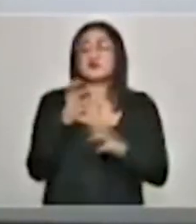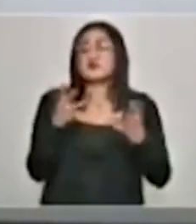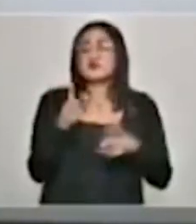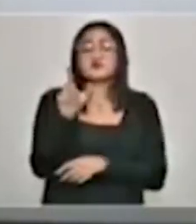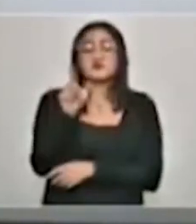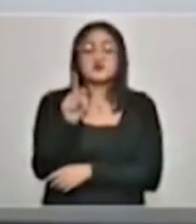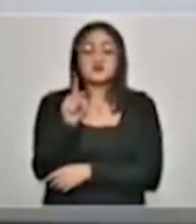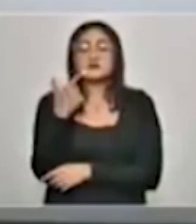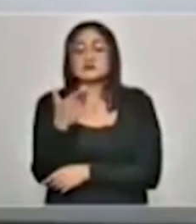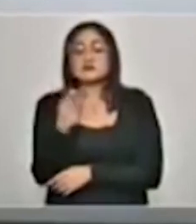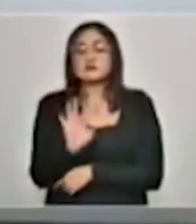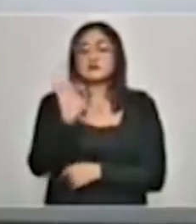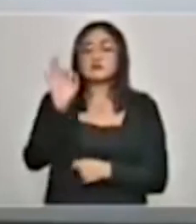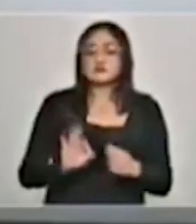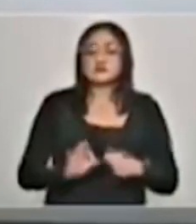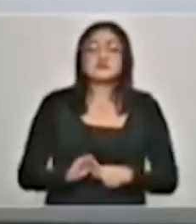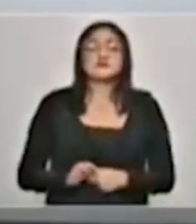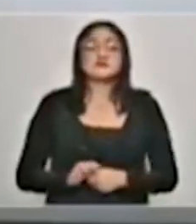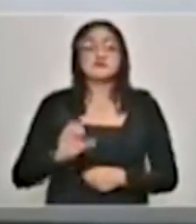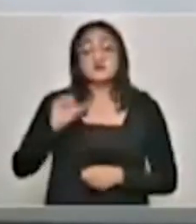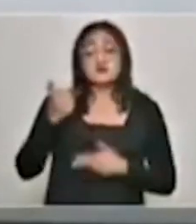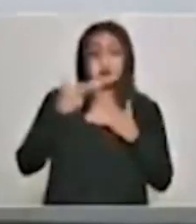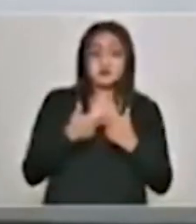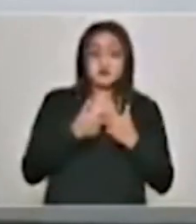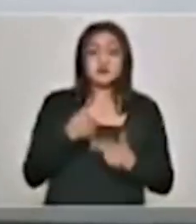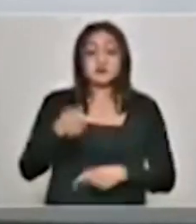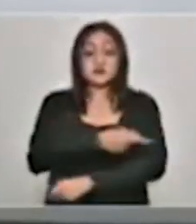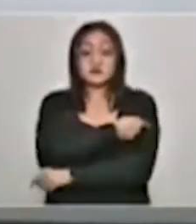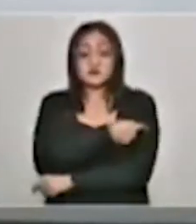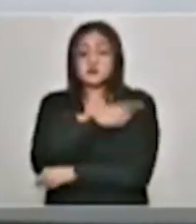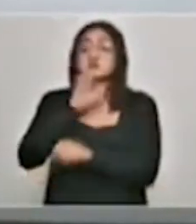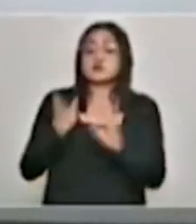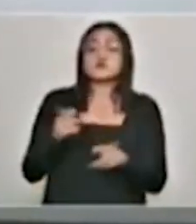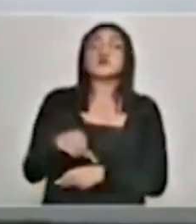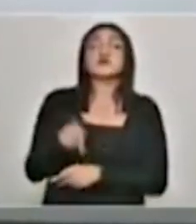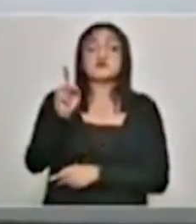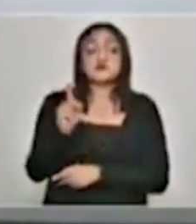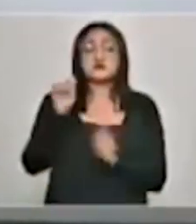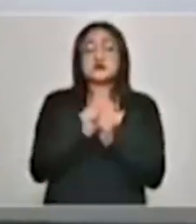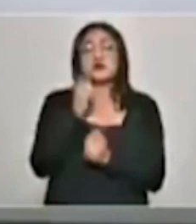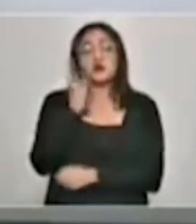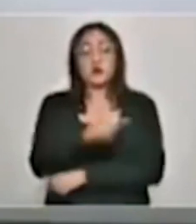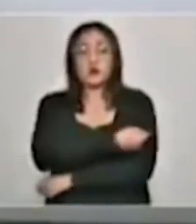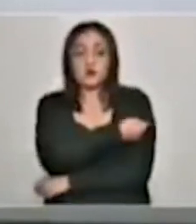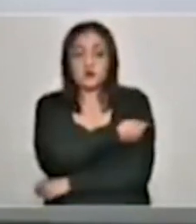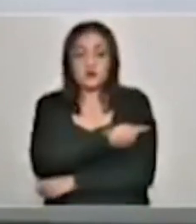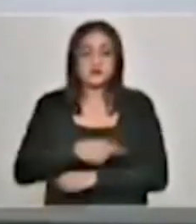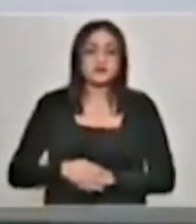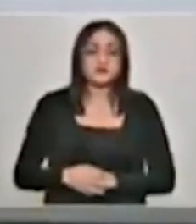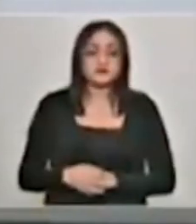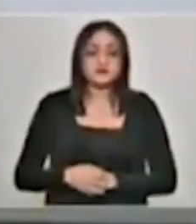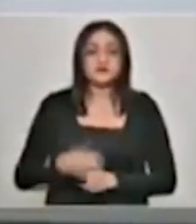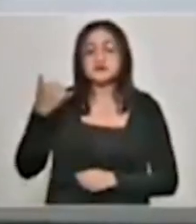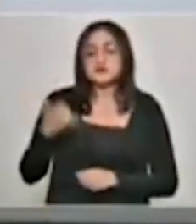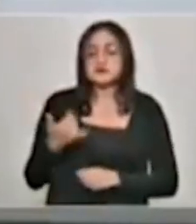alrededor del 77%. El resto han sido vacunados, pero con una sola dosis.